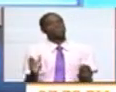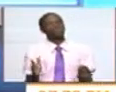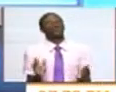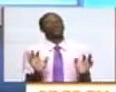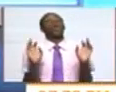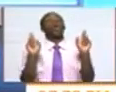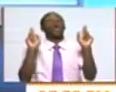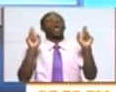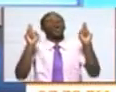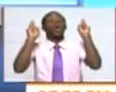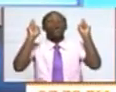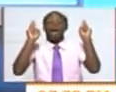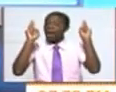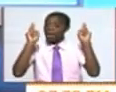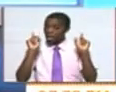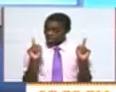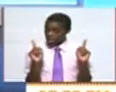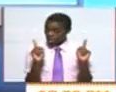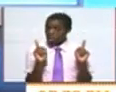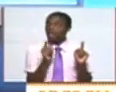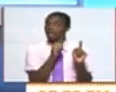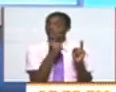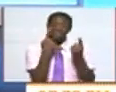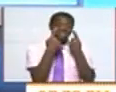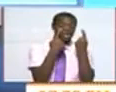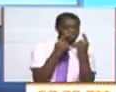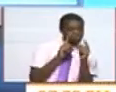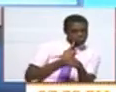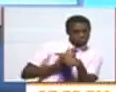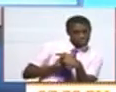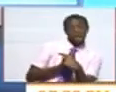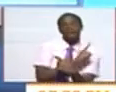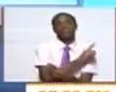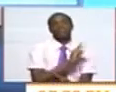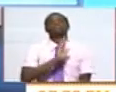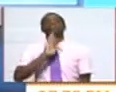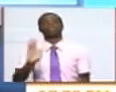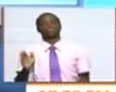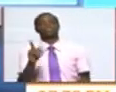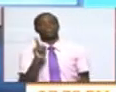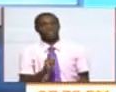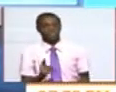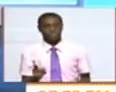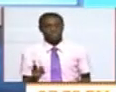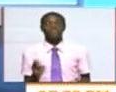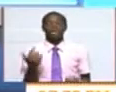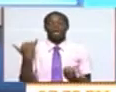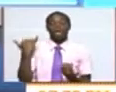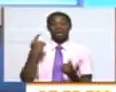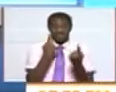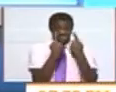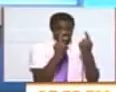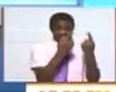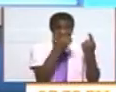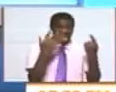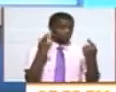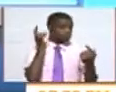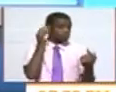que la Fiscalía tome cartas en el asunto. Señora fiscal, aquí tiene las pruebas.